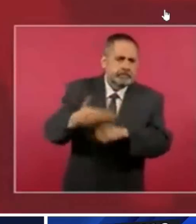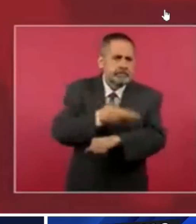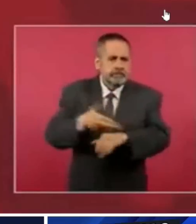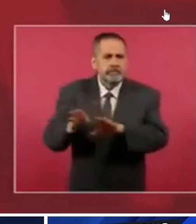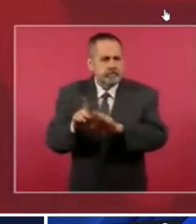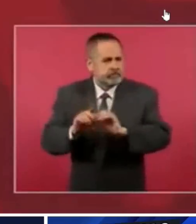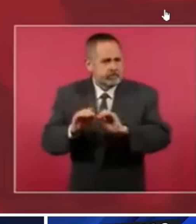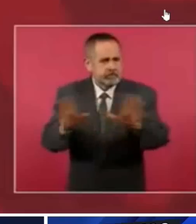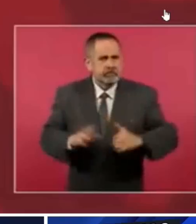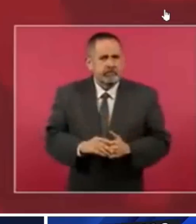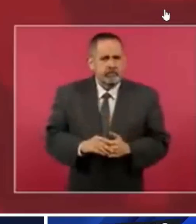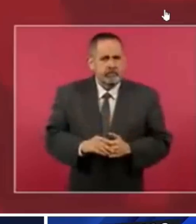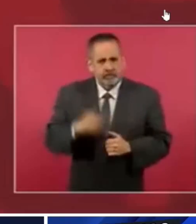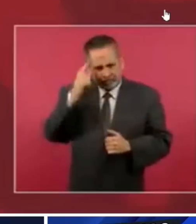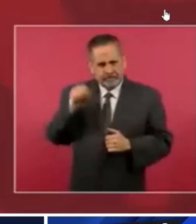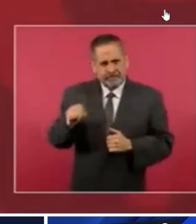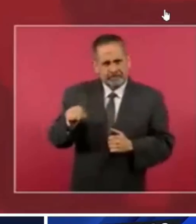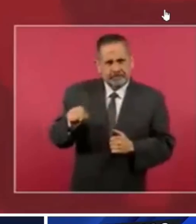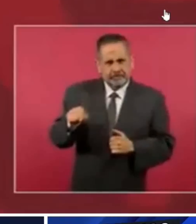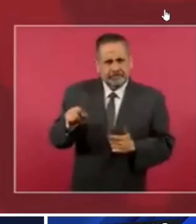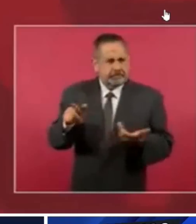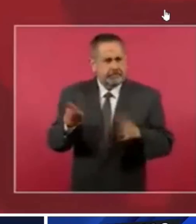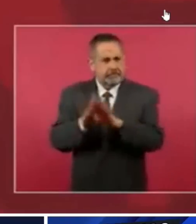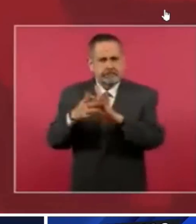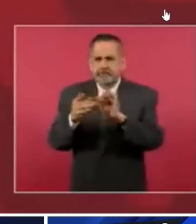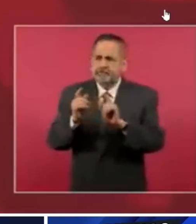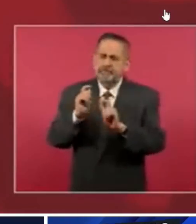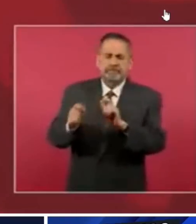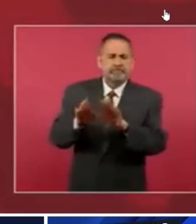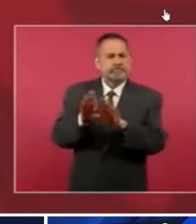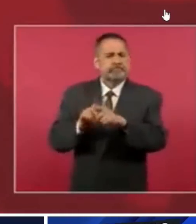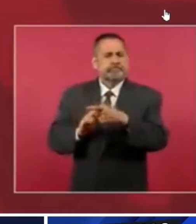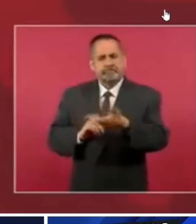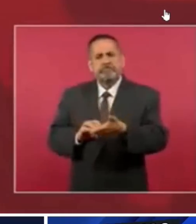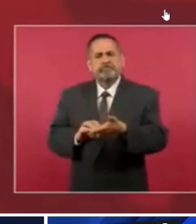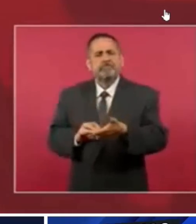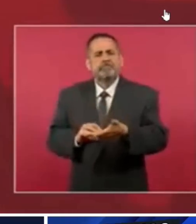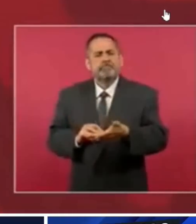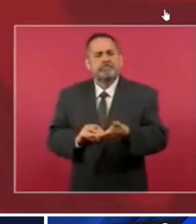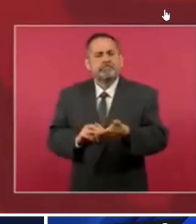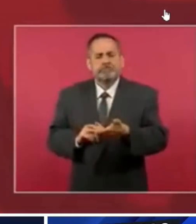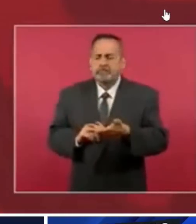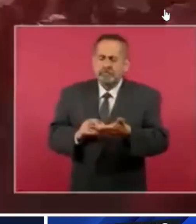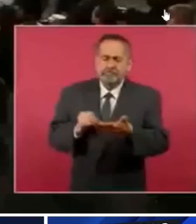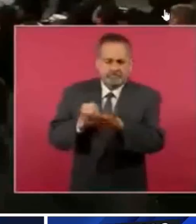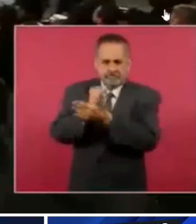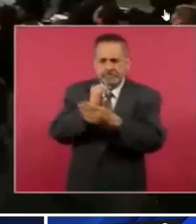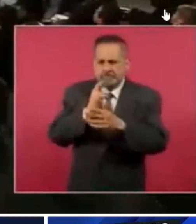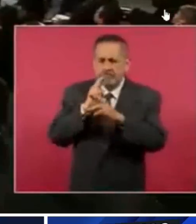por supuesto que no amerita esta situación el que haya pues que sea determinado esa